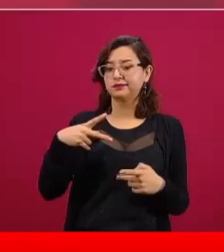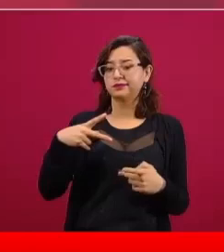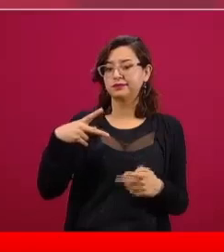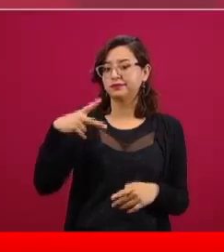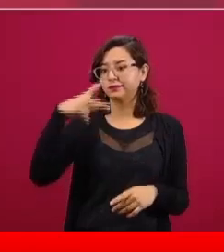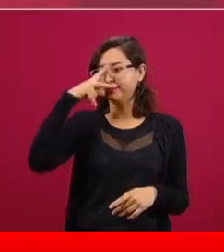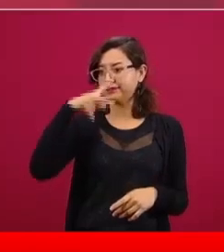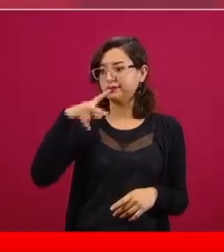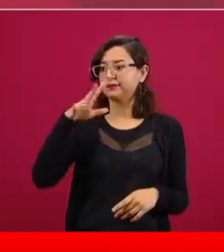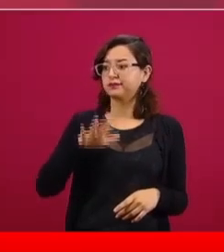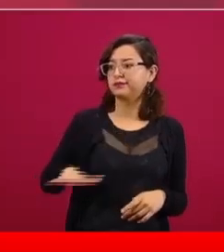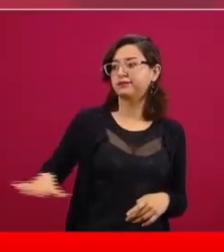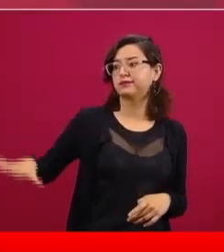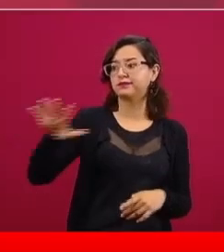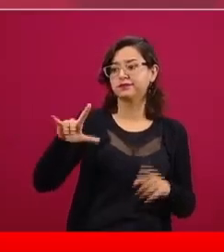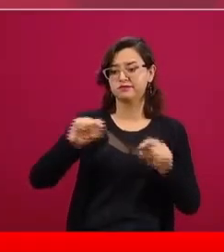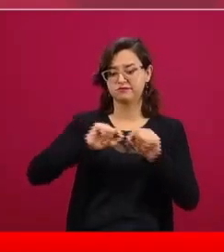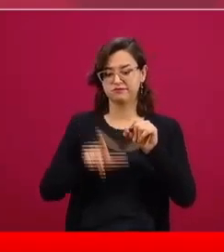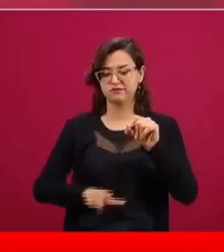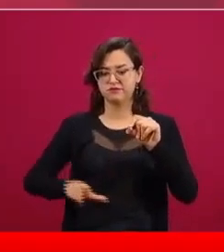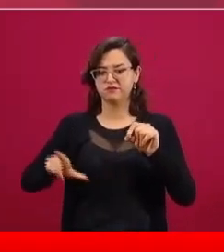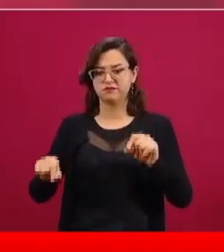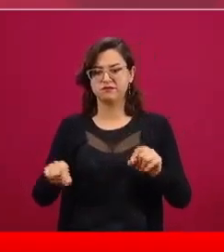de nuestro país,